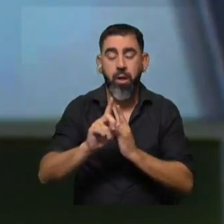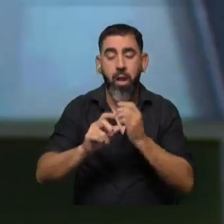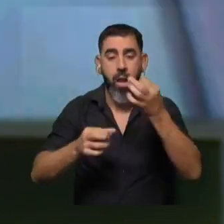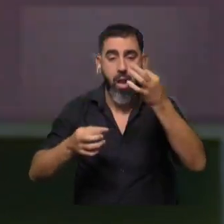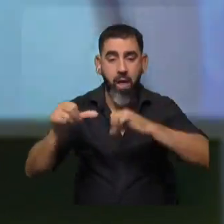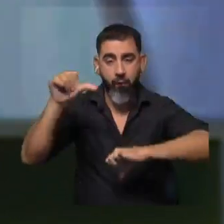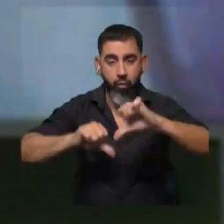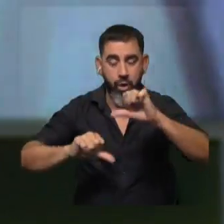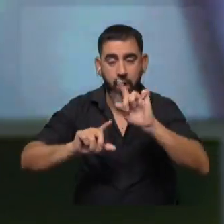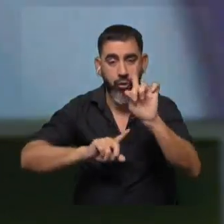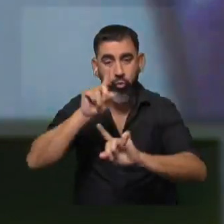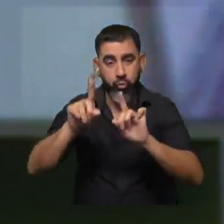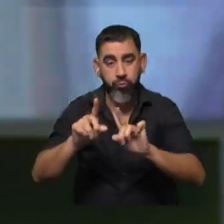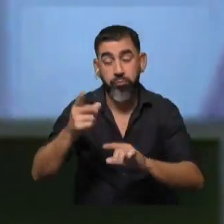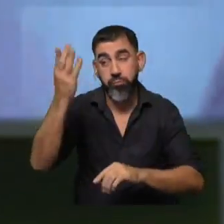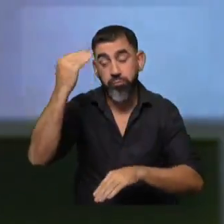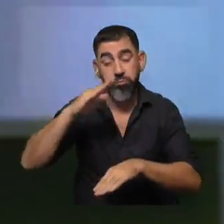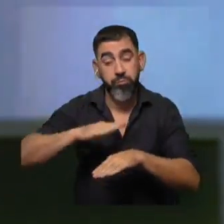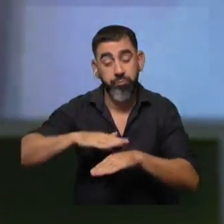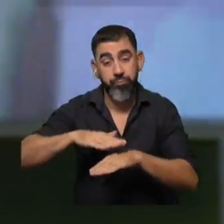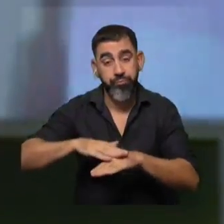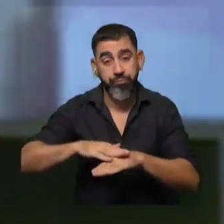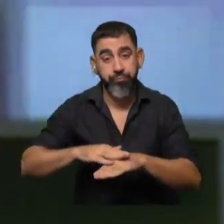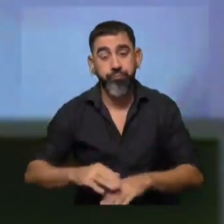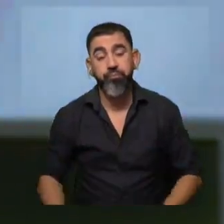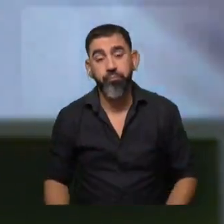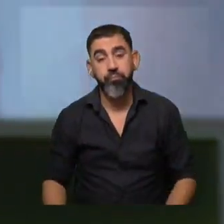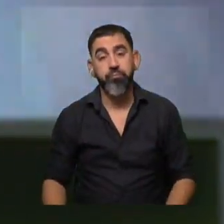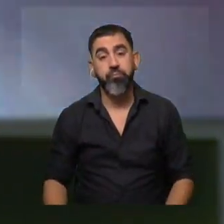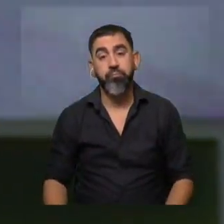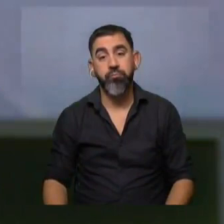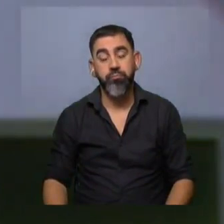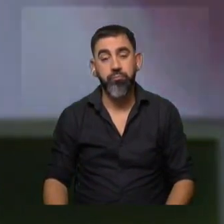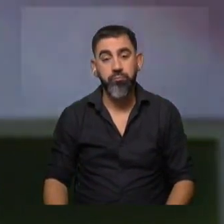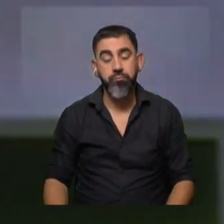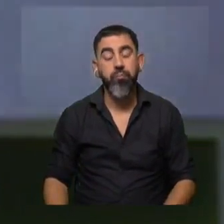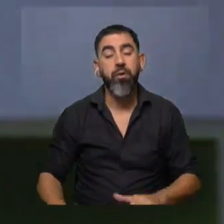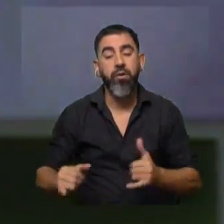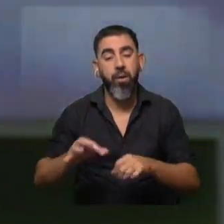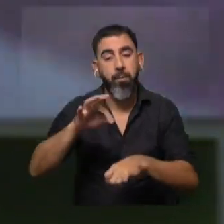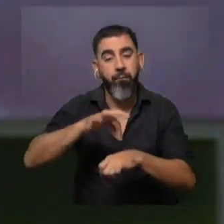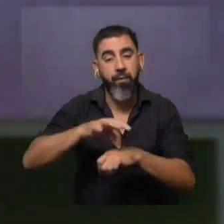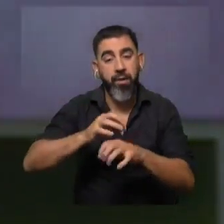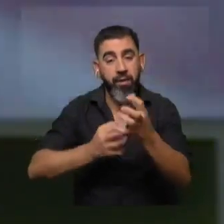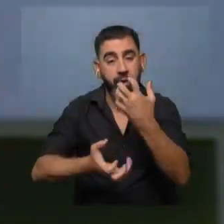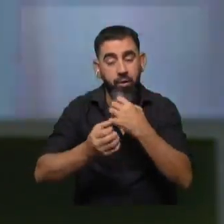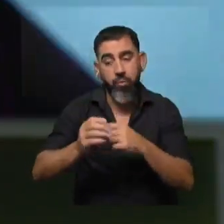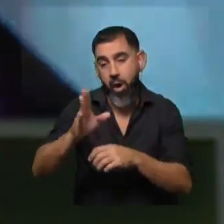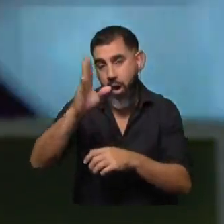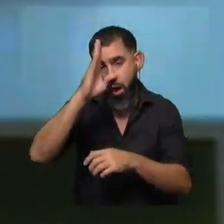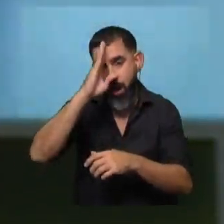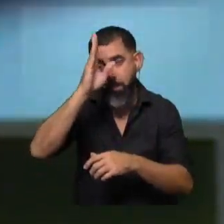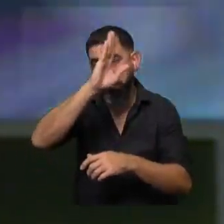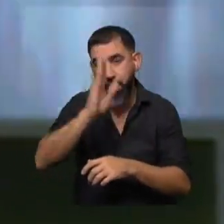facultad, que en ese momento, como bien decía Yester, nosotros ya teníamos veterinarios que nos habíamos ido a capacitar a